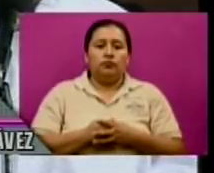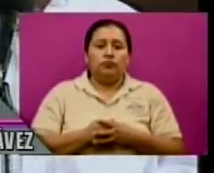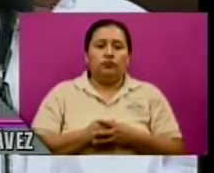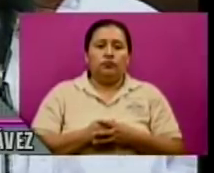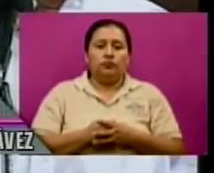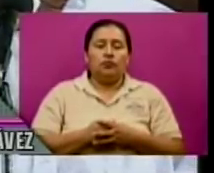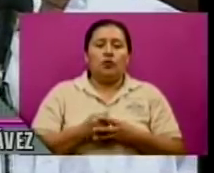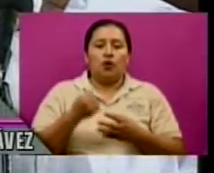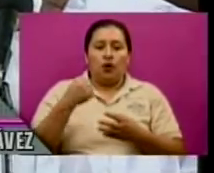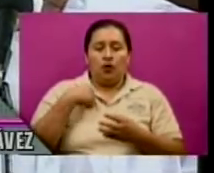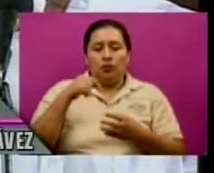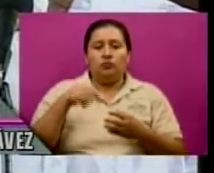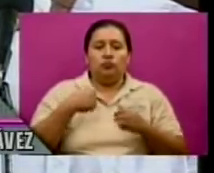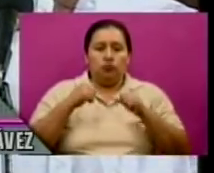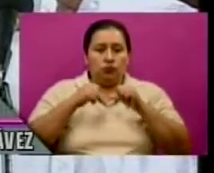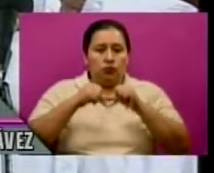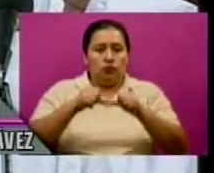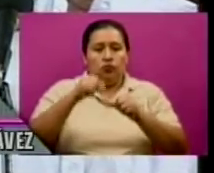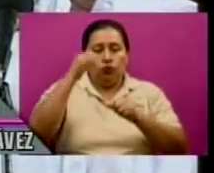a los sueños de Sandino,